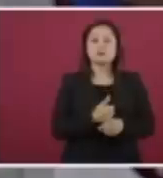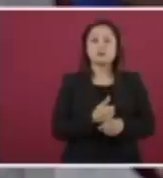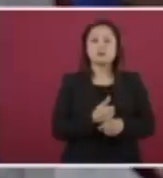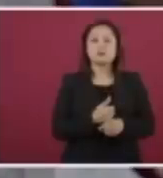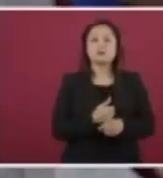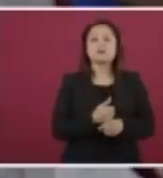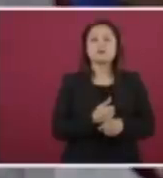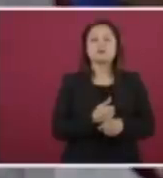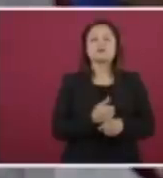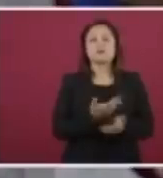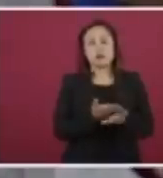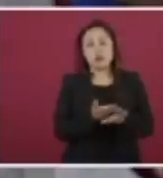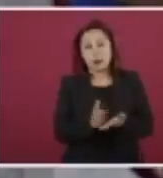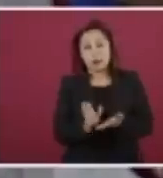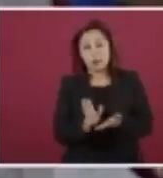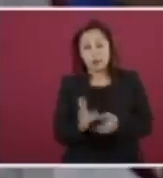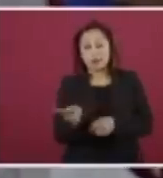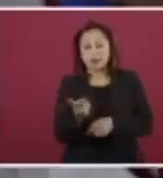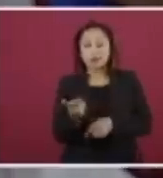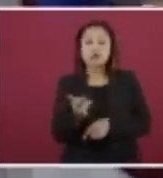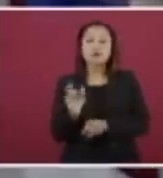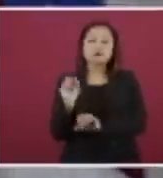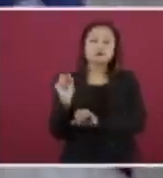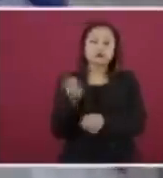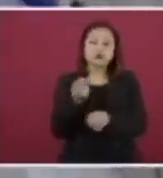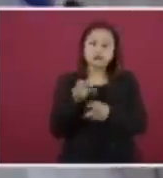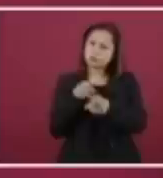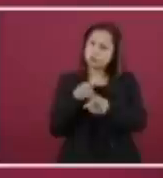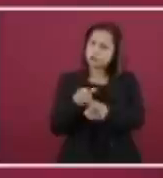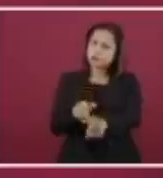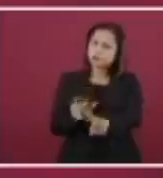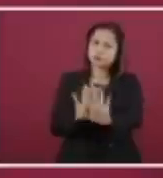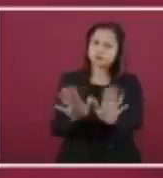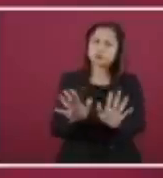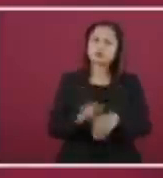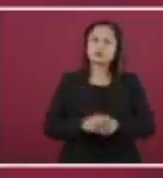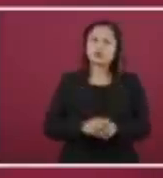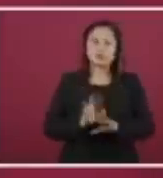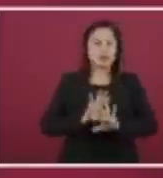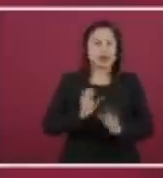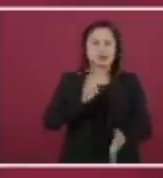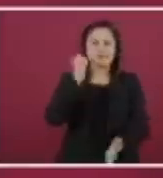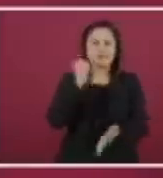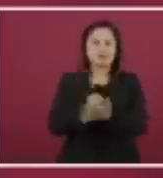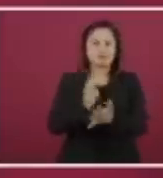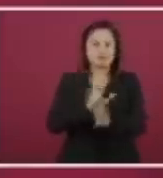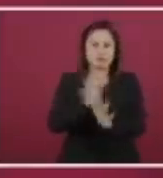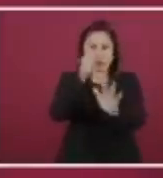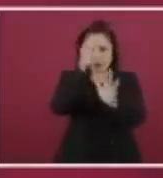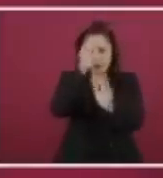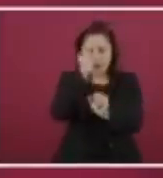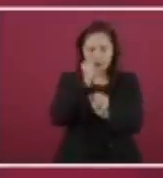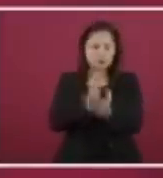los parques de béisbol. Entonces, eso se logró con la